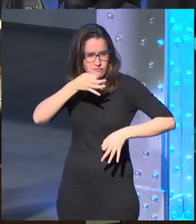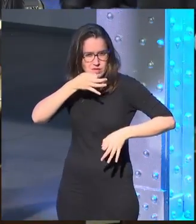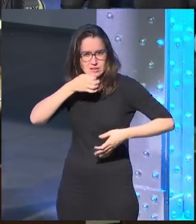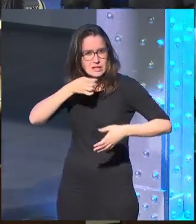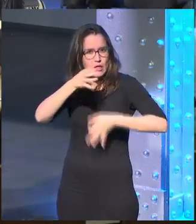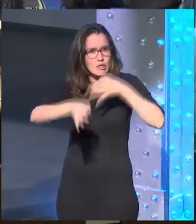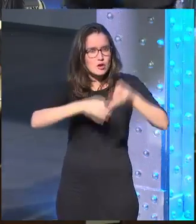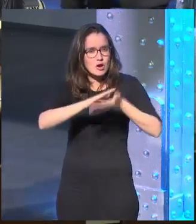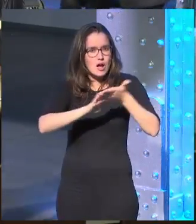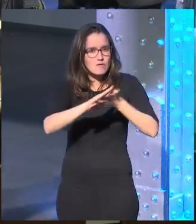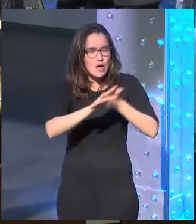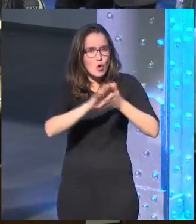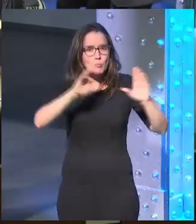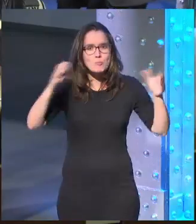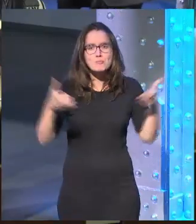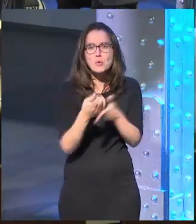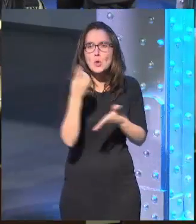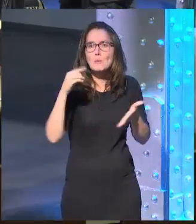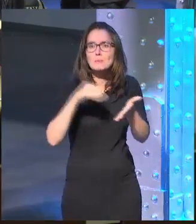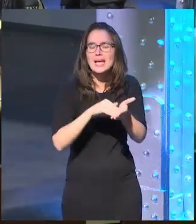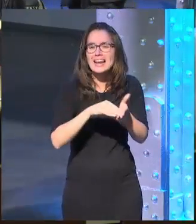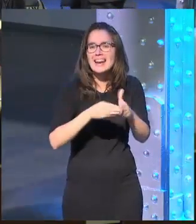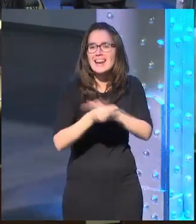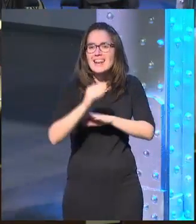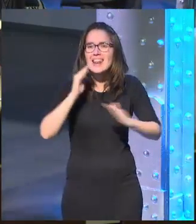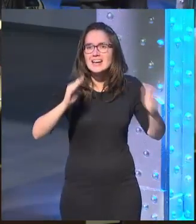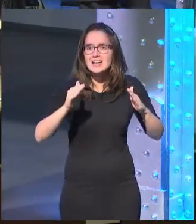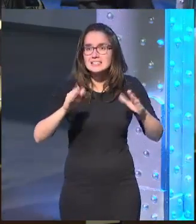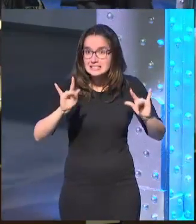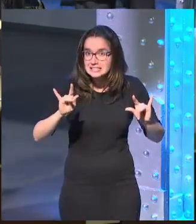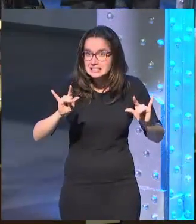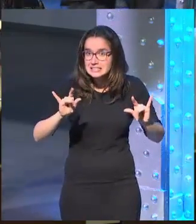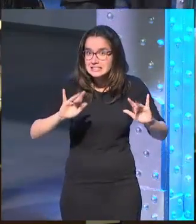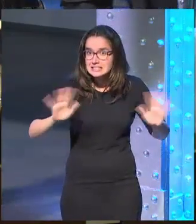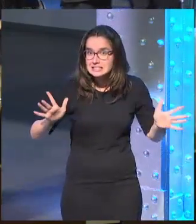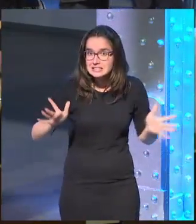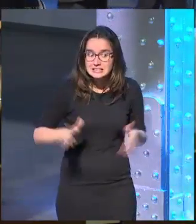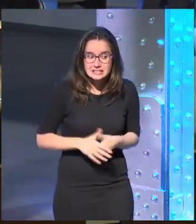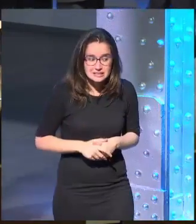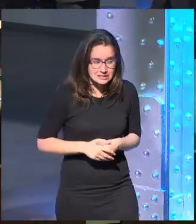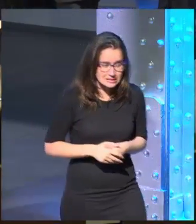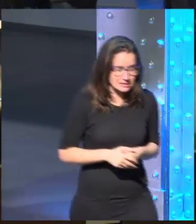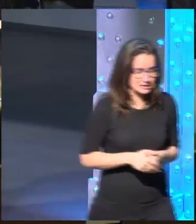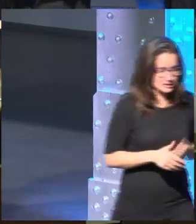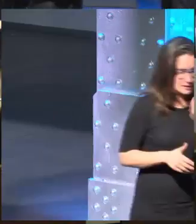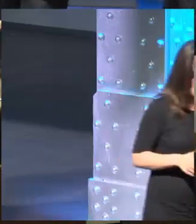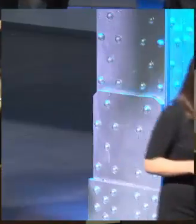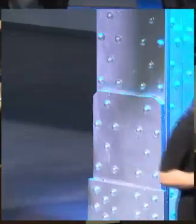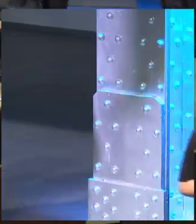y explorado el mundo de los millennials. Salvador, ¿sí? No, yo te cedo el sitio